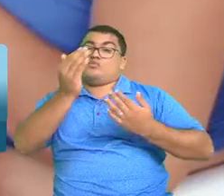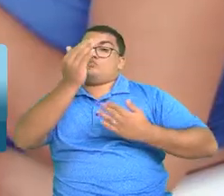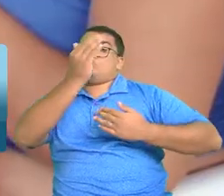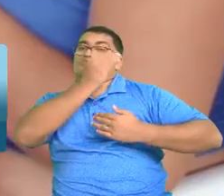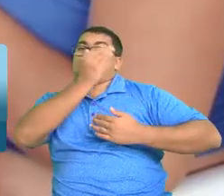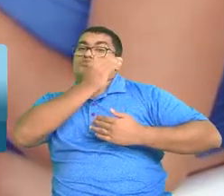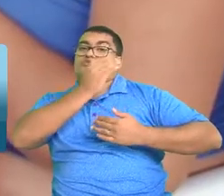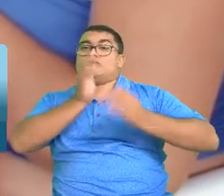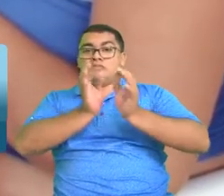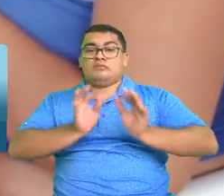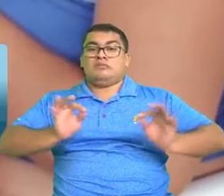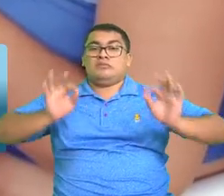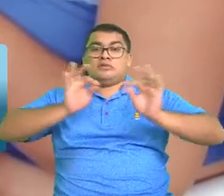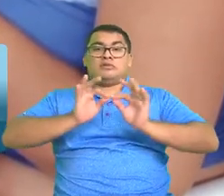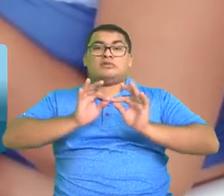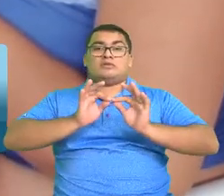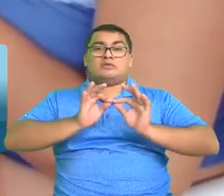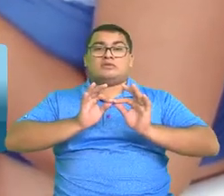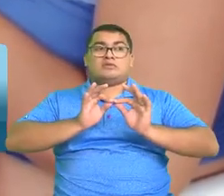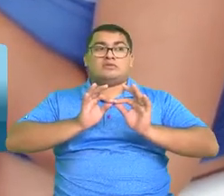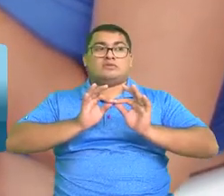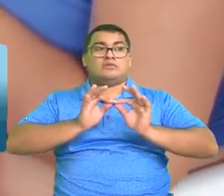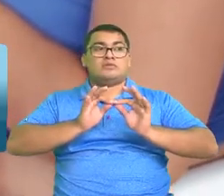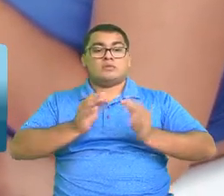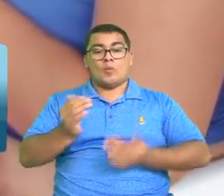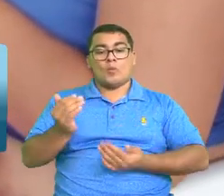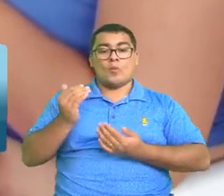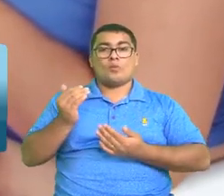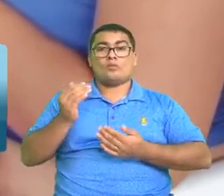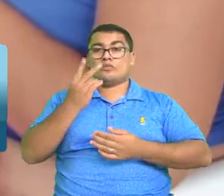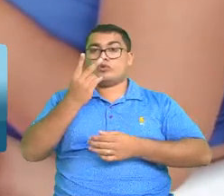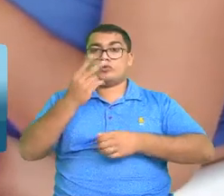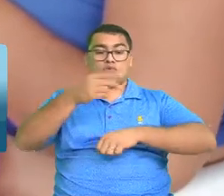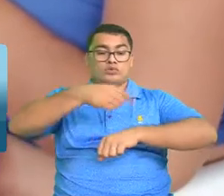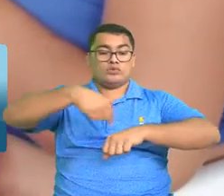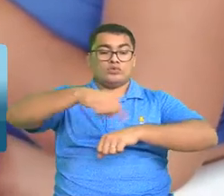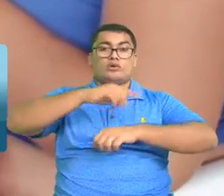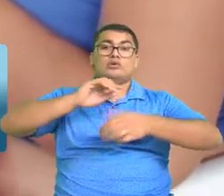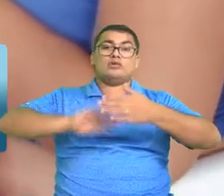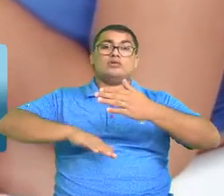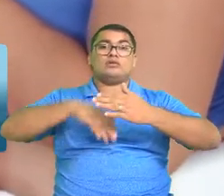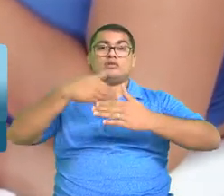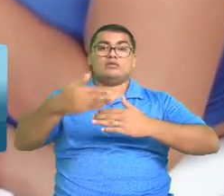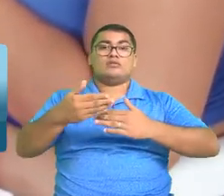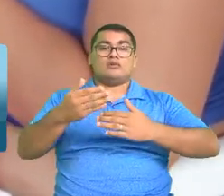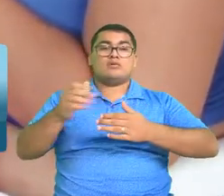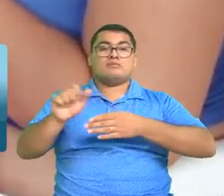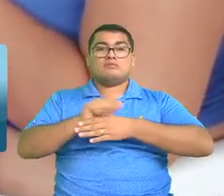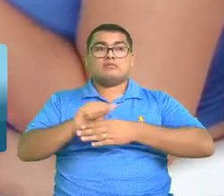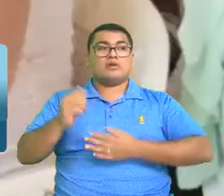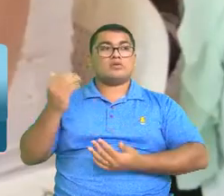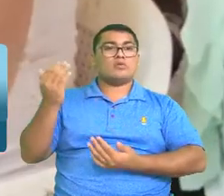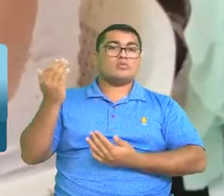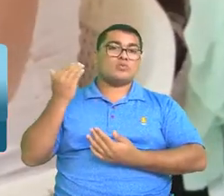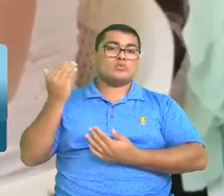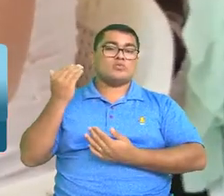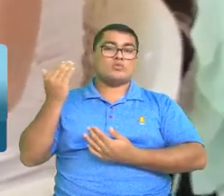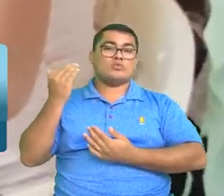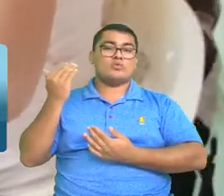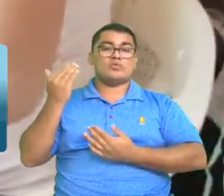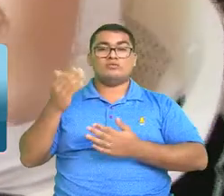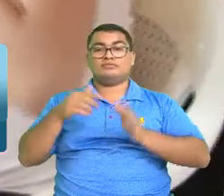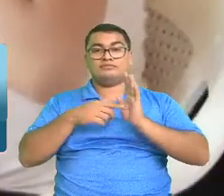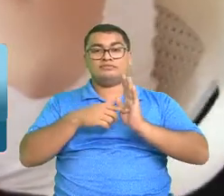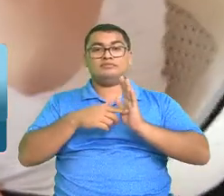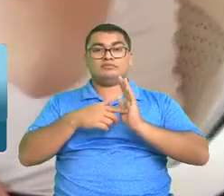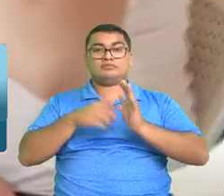hecho se recomienda hacerlo 2 horas después de darle la lactancia materna. Unos ejercicios abdominales, apretarle el